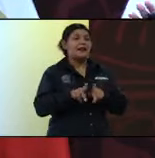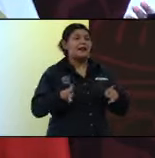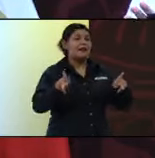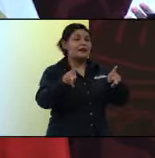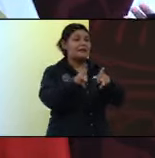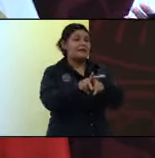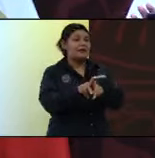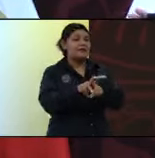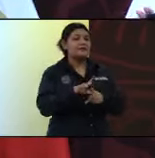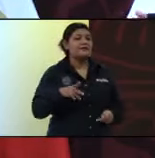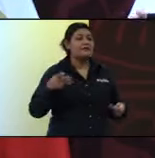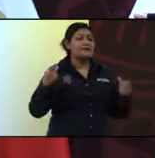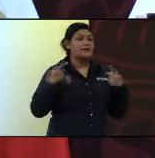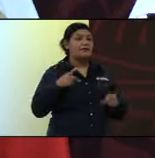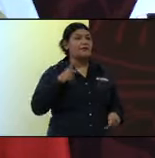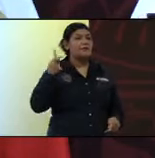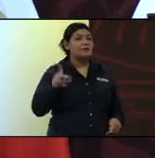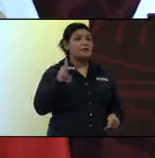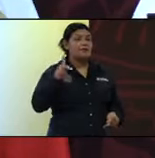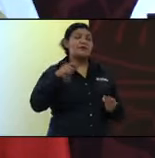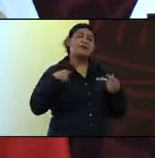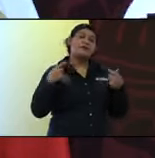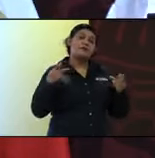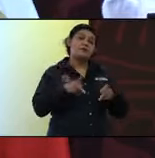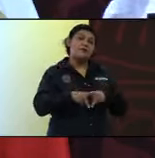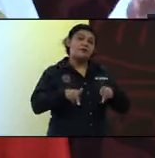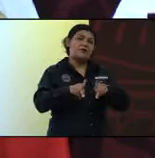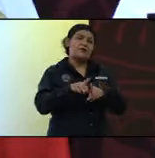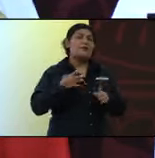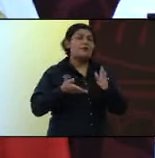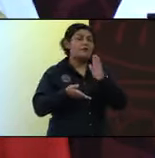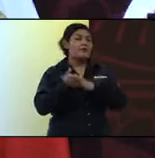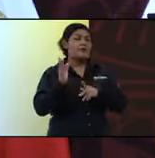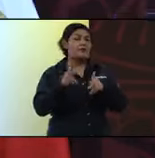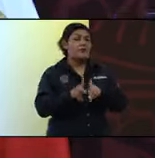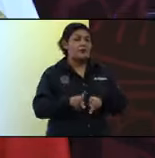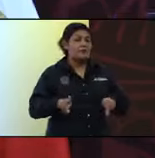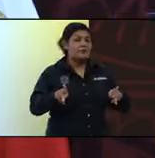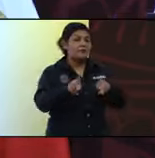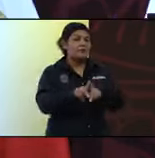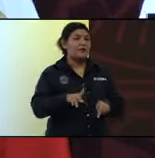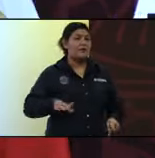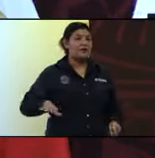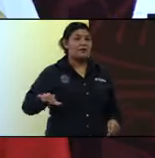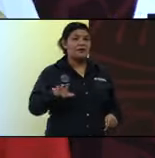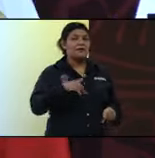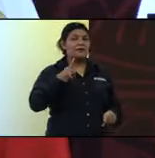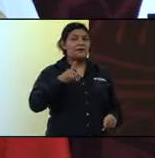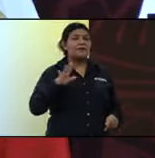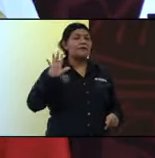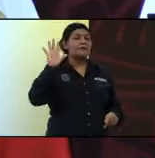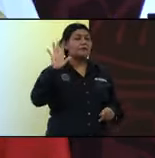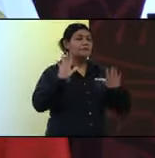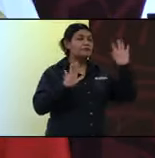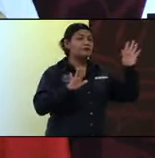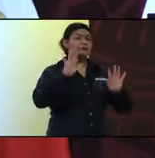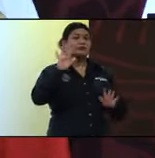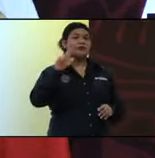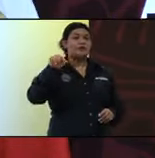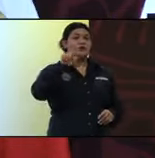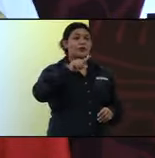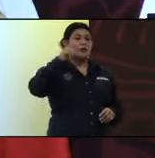Pues como nosotros hacemos lo que el pueblo nos dice, pues vamos con la plaza pública. Ahí fue una consulta ciudadana que hicimos con